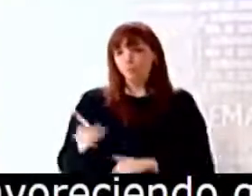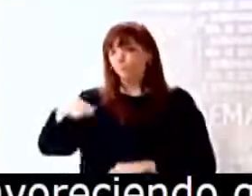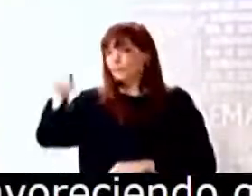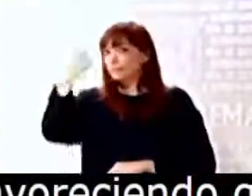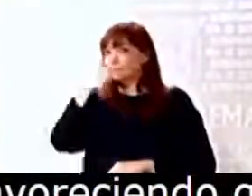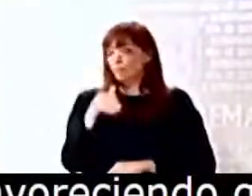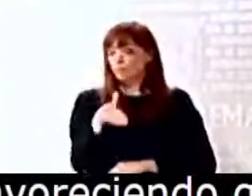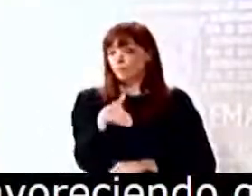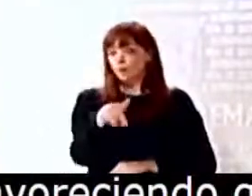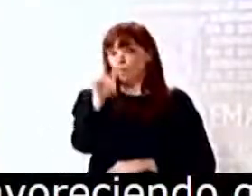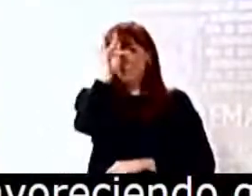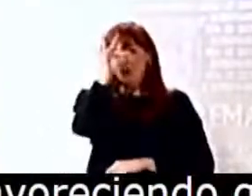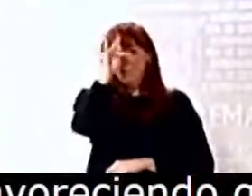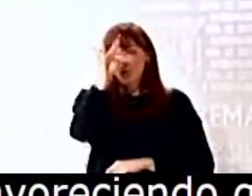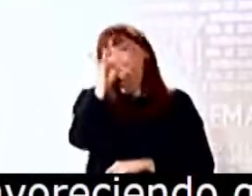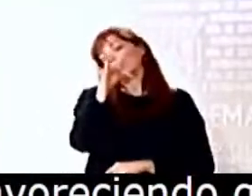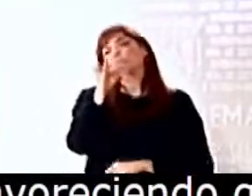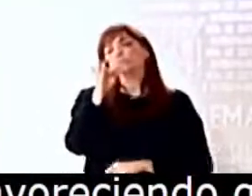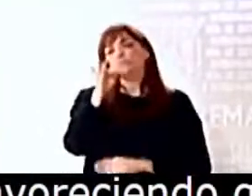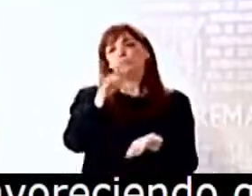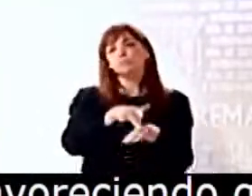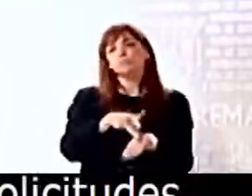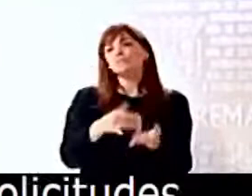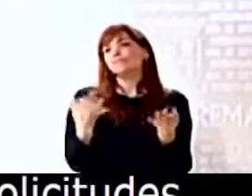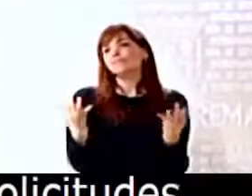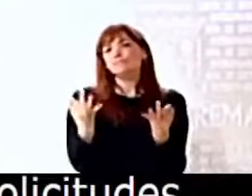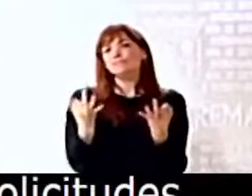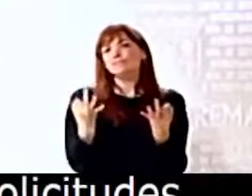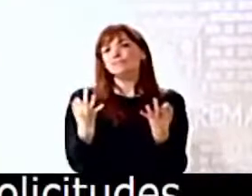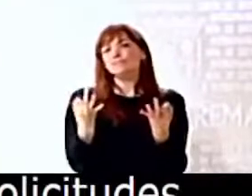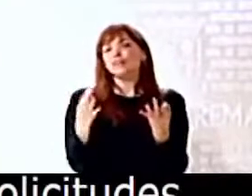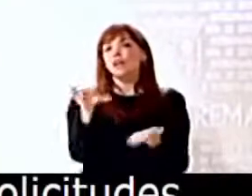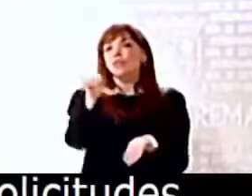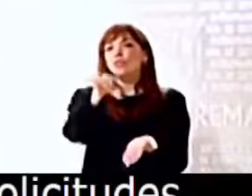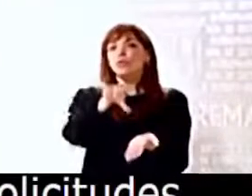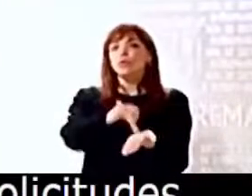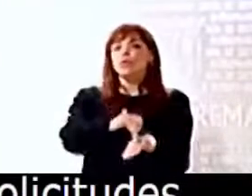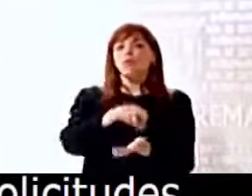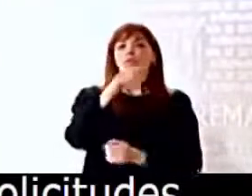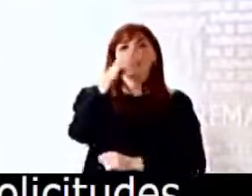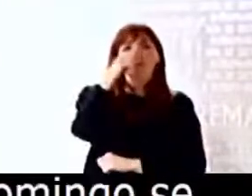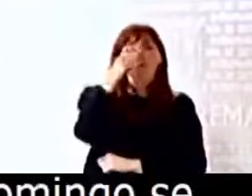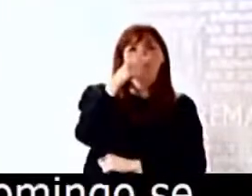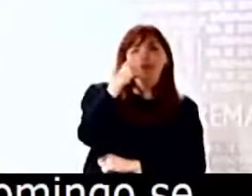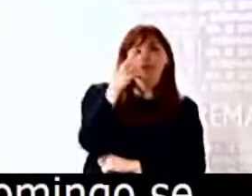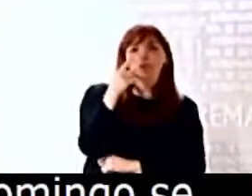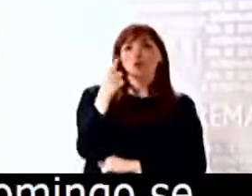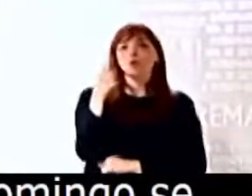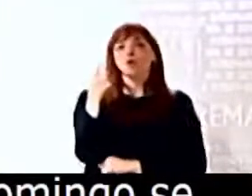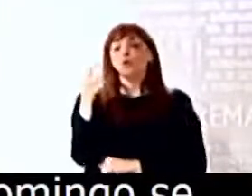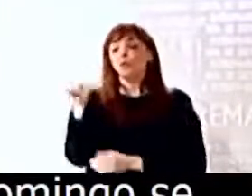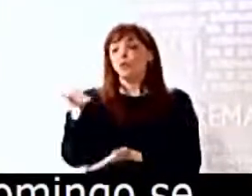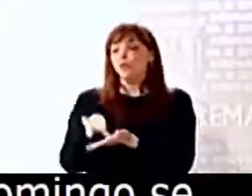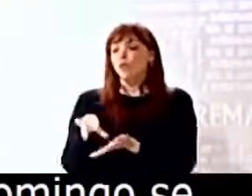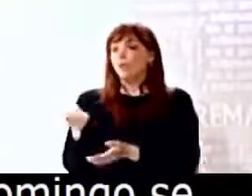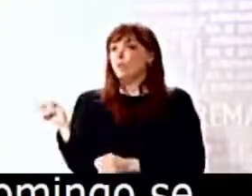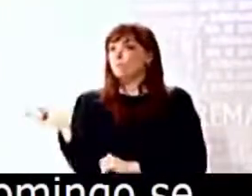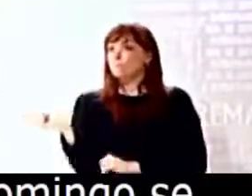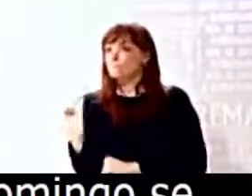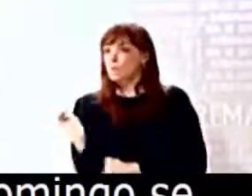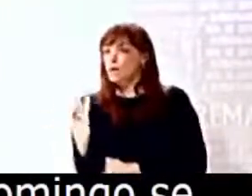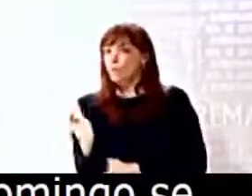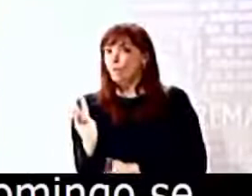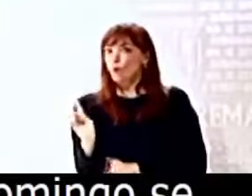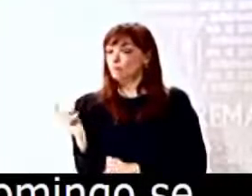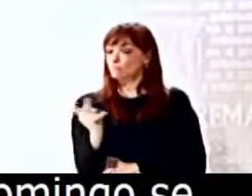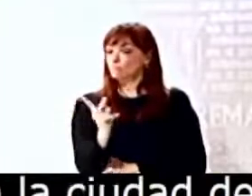el próximo domingo se celebra en las ciudades de Don Benito y en la ciudad de Villanueva de